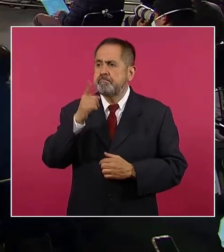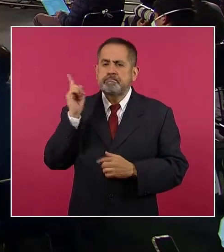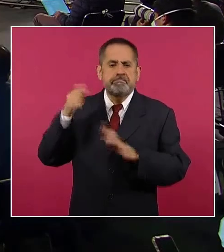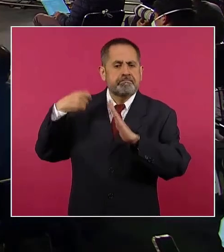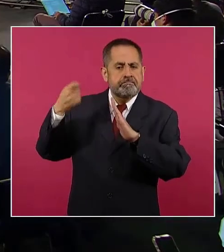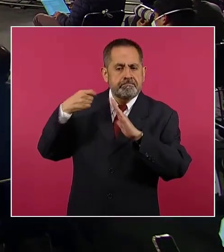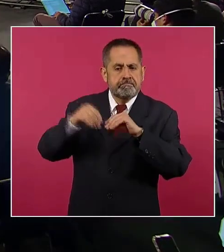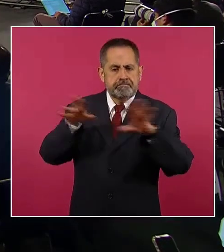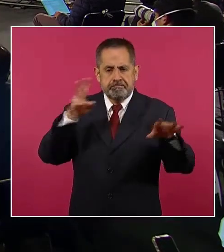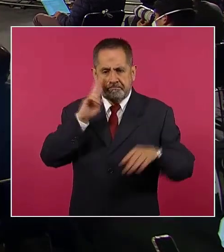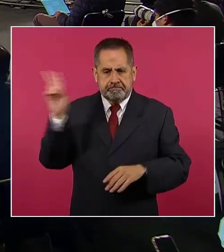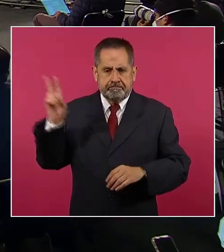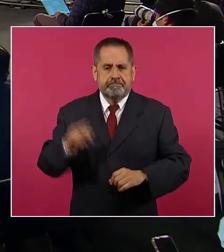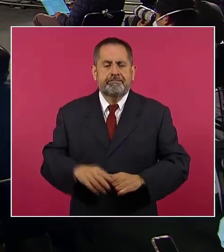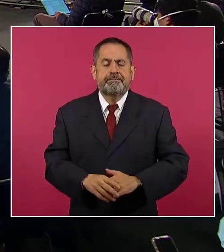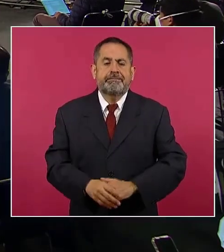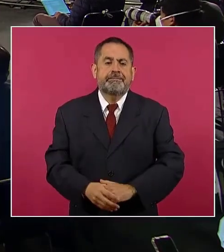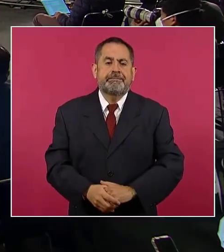siguientes videos.